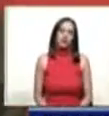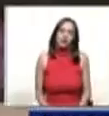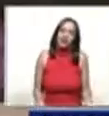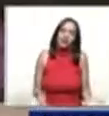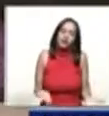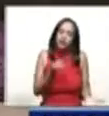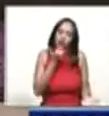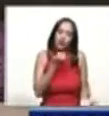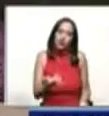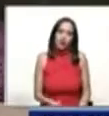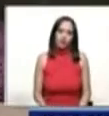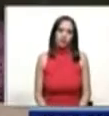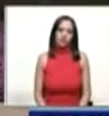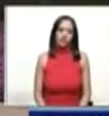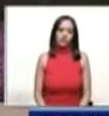Mira,